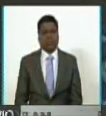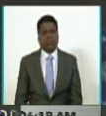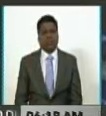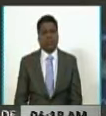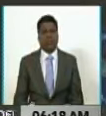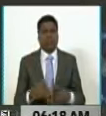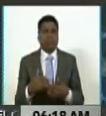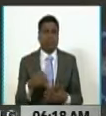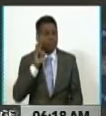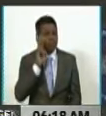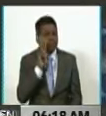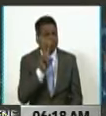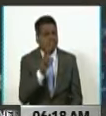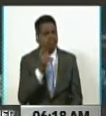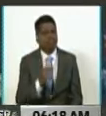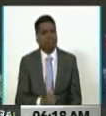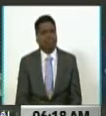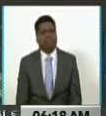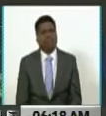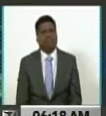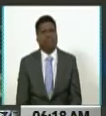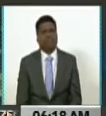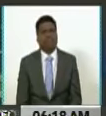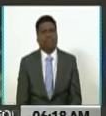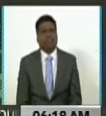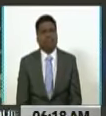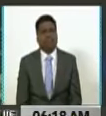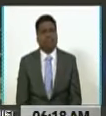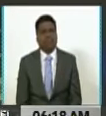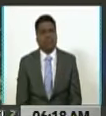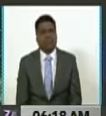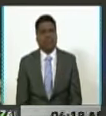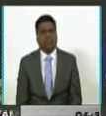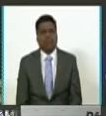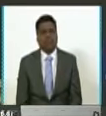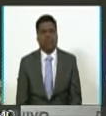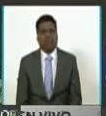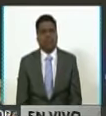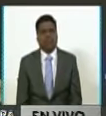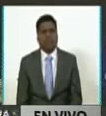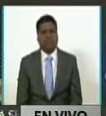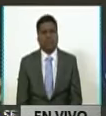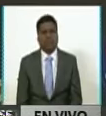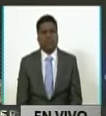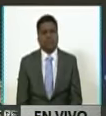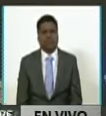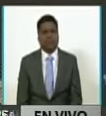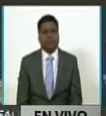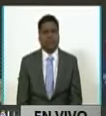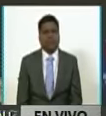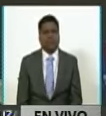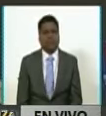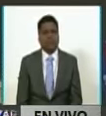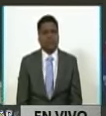todavía siniestros